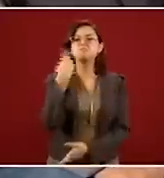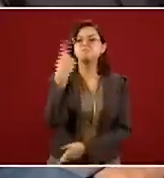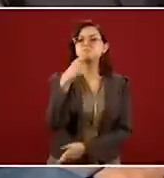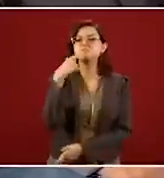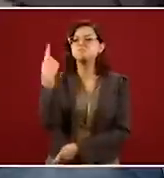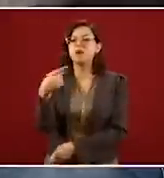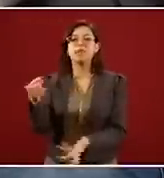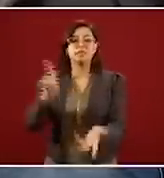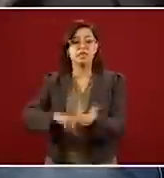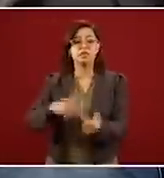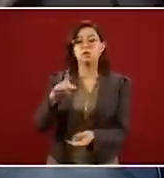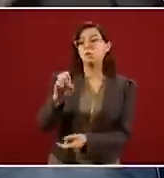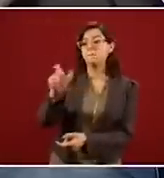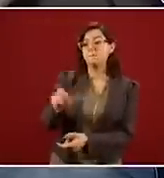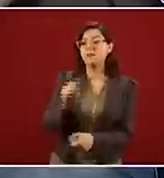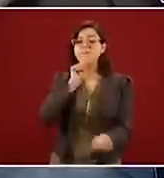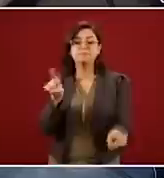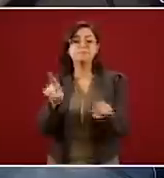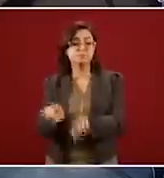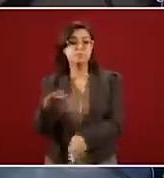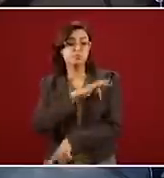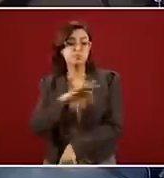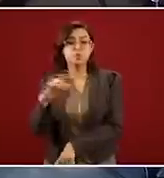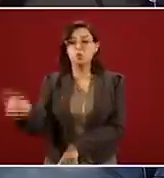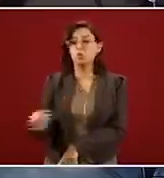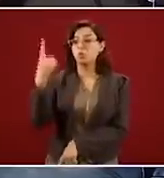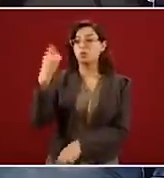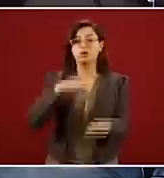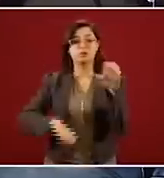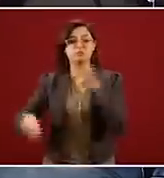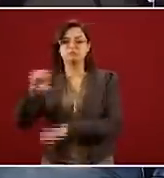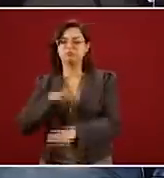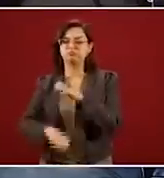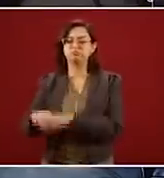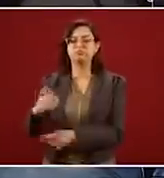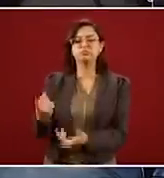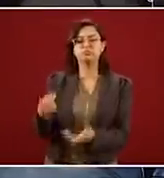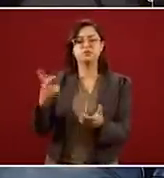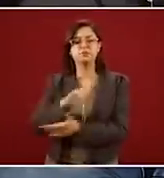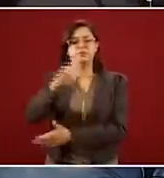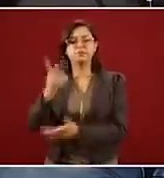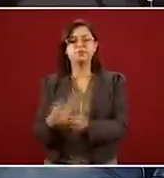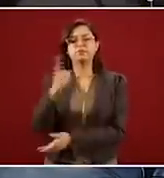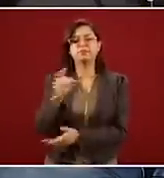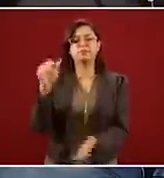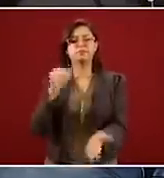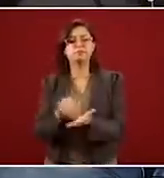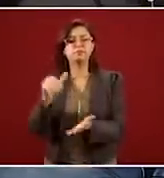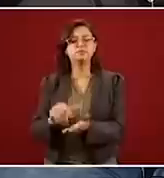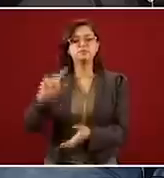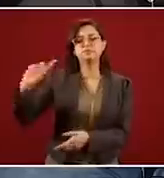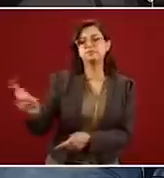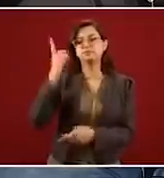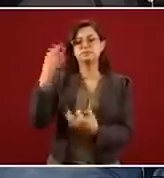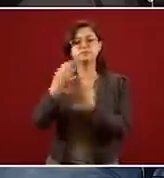puede evitar la práctica, esas prácticas absolutas de monopolios dentro del programa de 100 mil millones de dólares que se